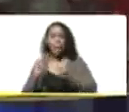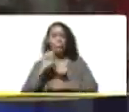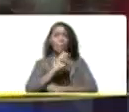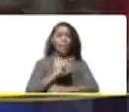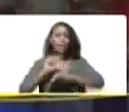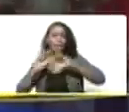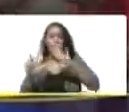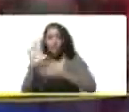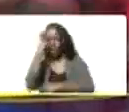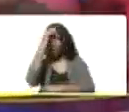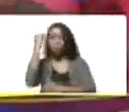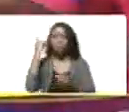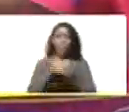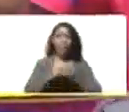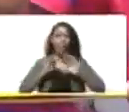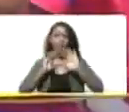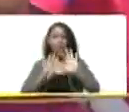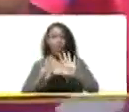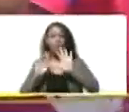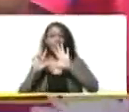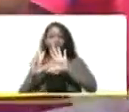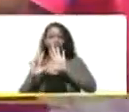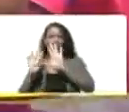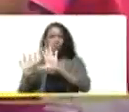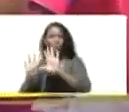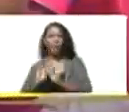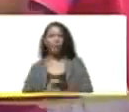28 de febrero de 1989.